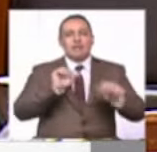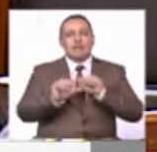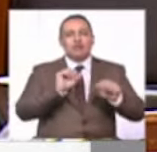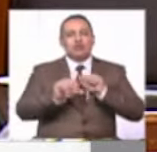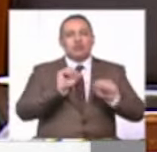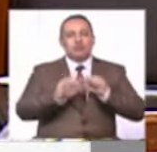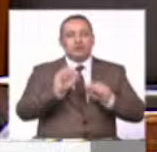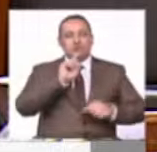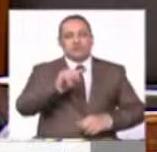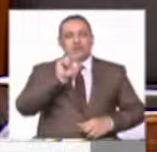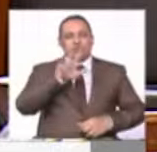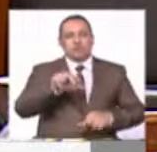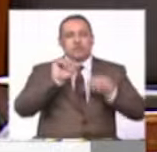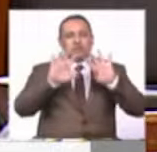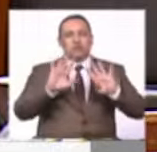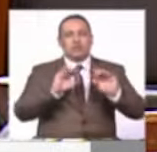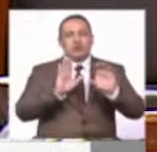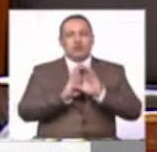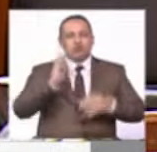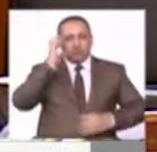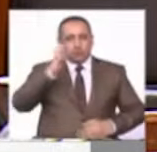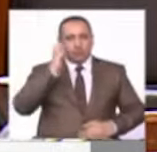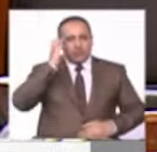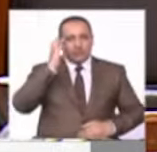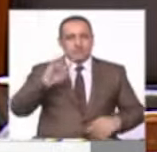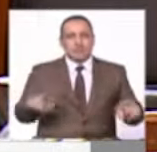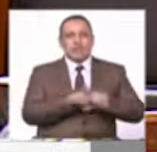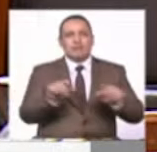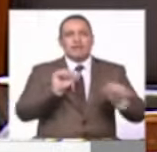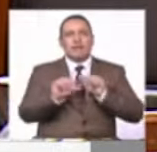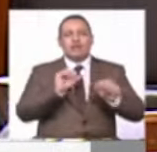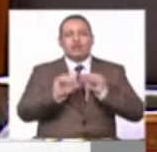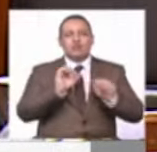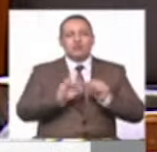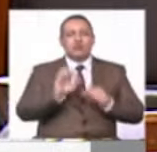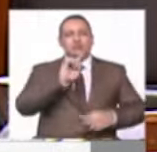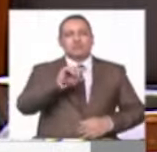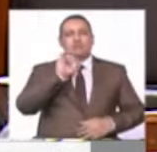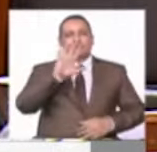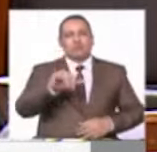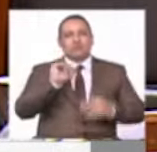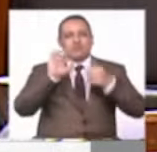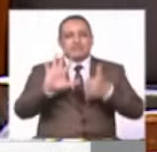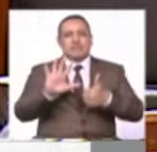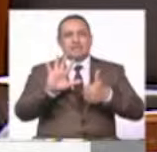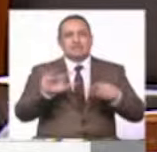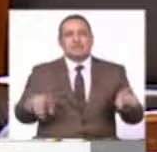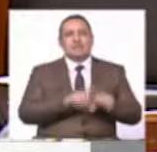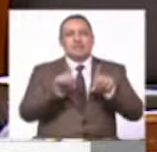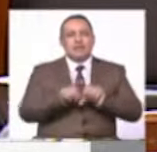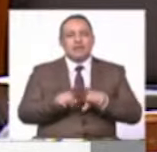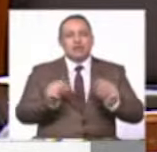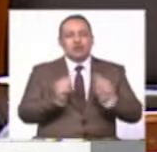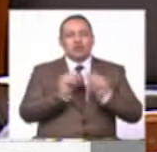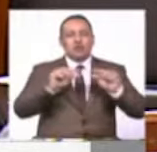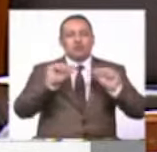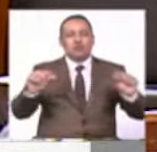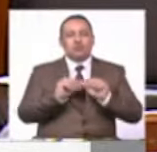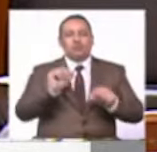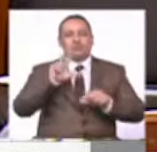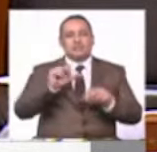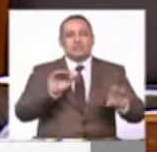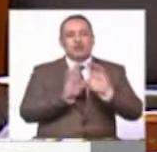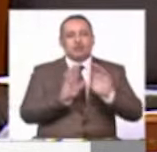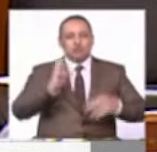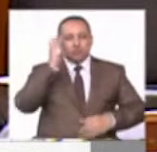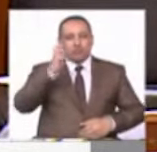139 de la Constitución el artículo 156 6 inciso 3 de la